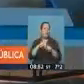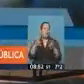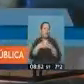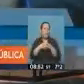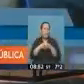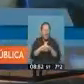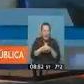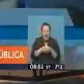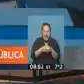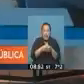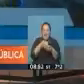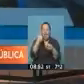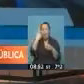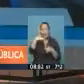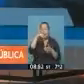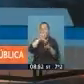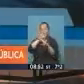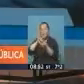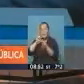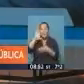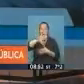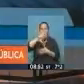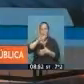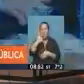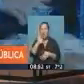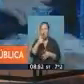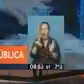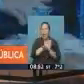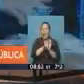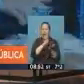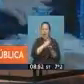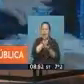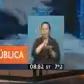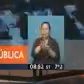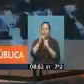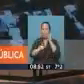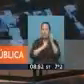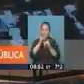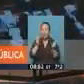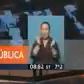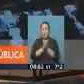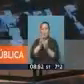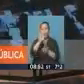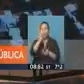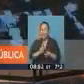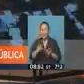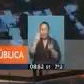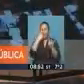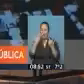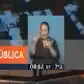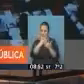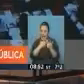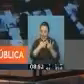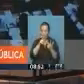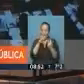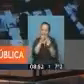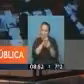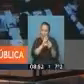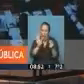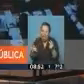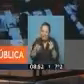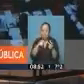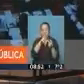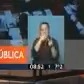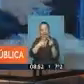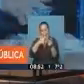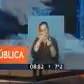grupo pequeño de los únicos países en América que no tienen una ley de acceso a la información, junto con Venezuela y Bolivia. Uh-huh. Entonces,